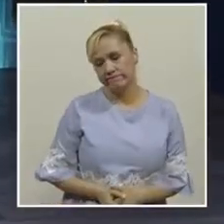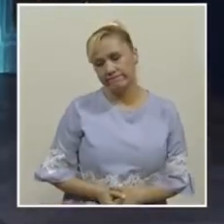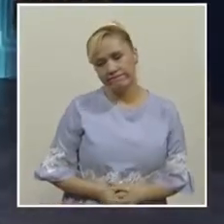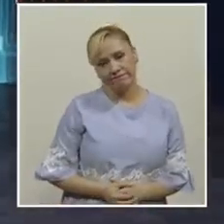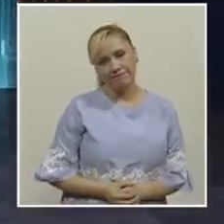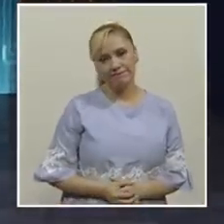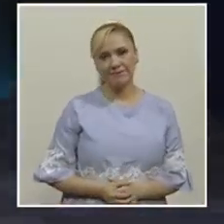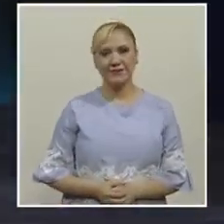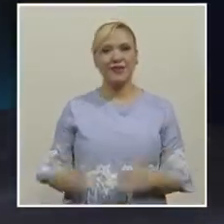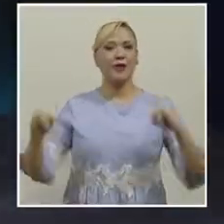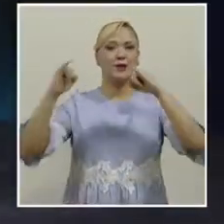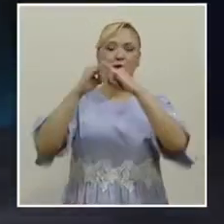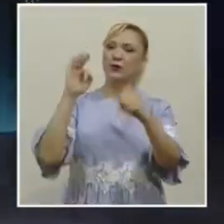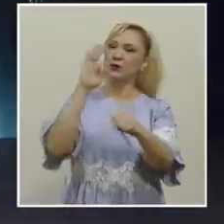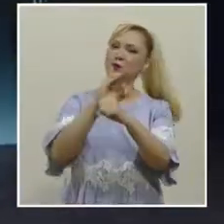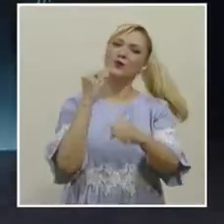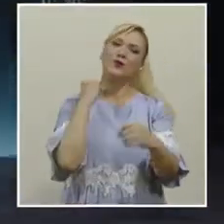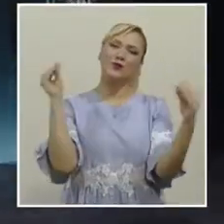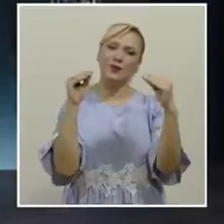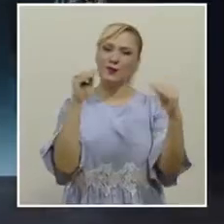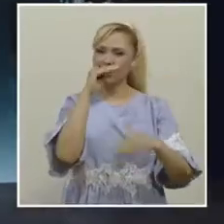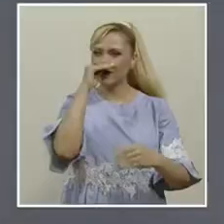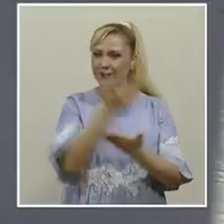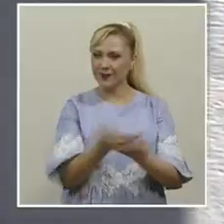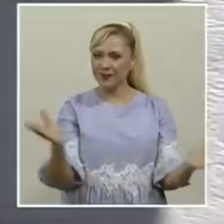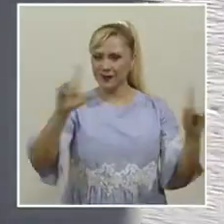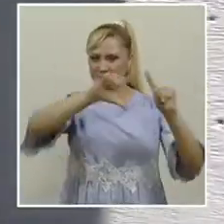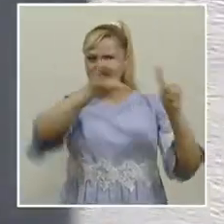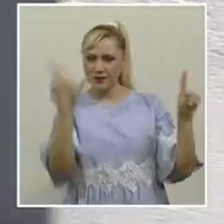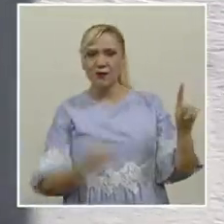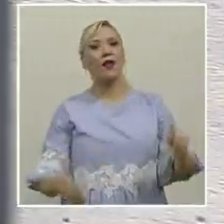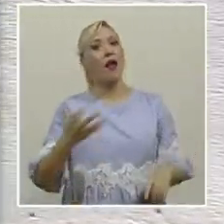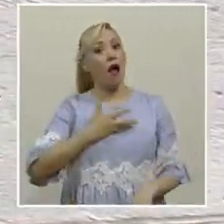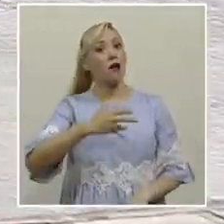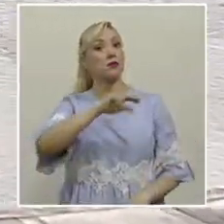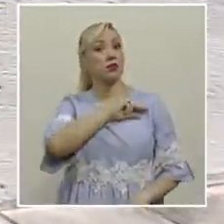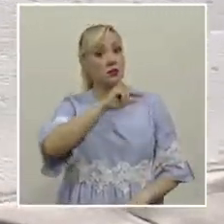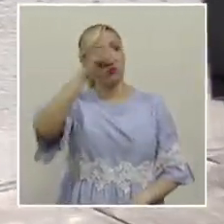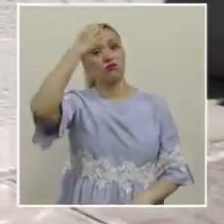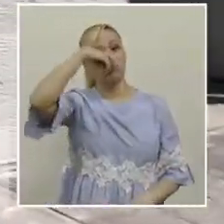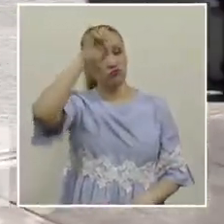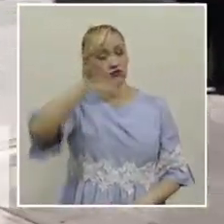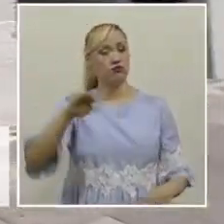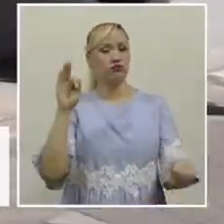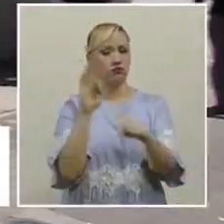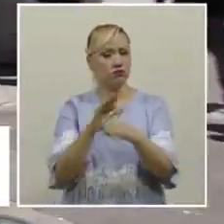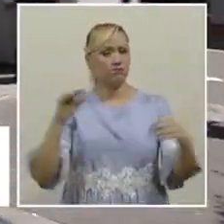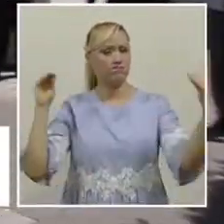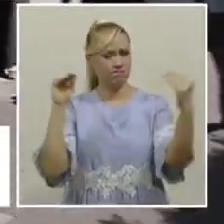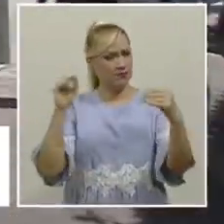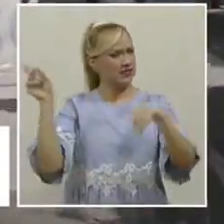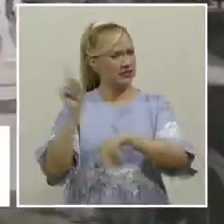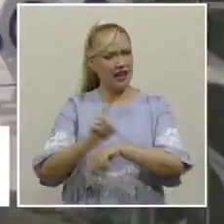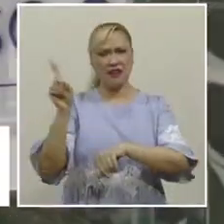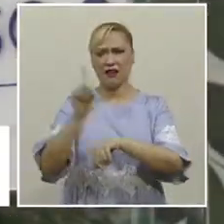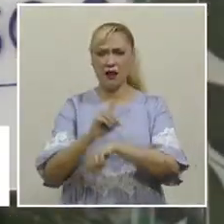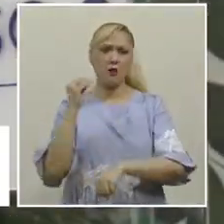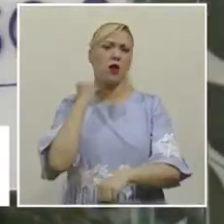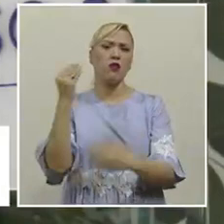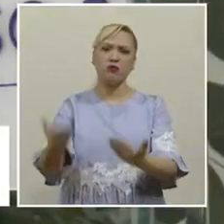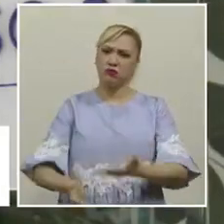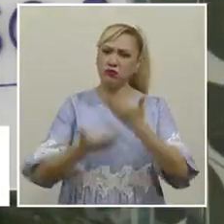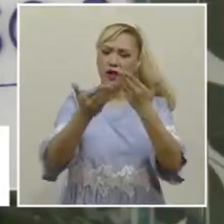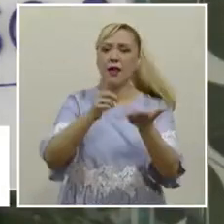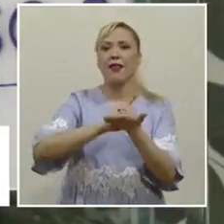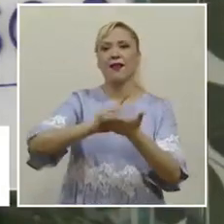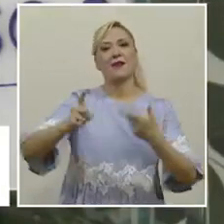Y la Defensoría Pública Federal cuenta con asesores especializados que trabajan todos los días para garantizar los derechos de las personas